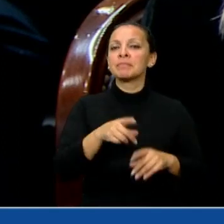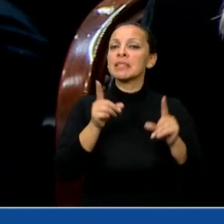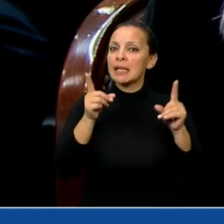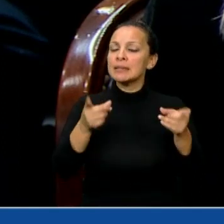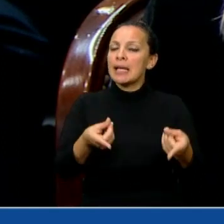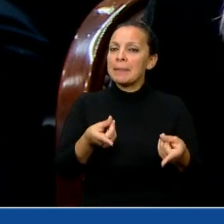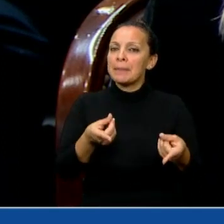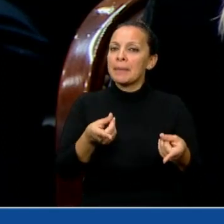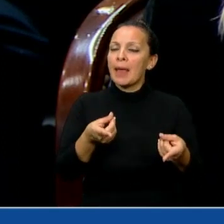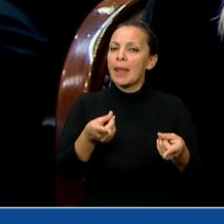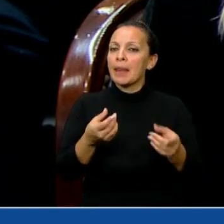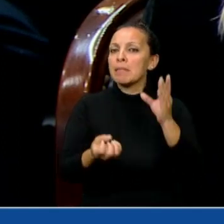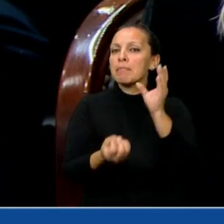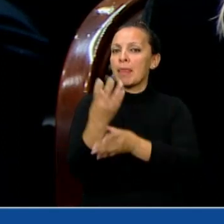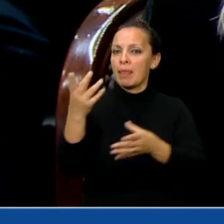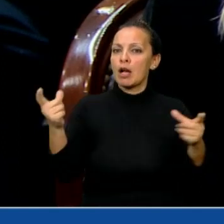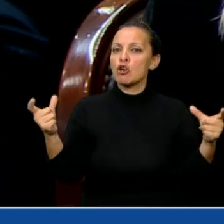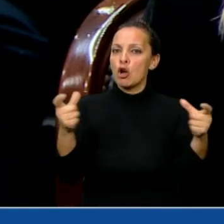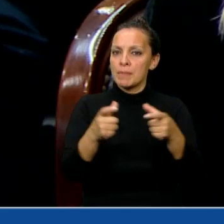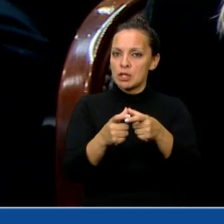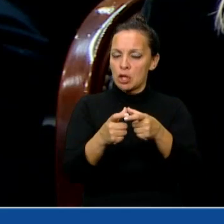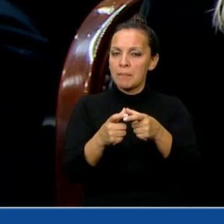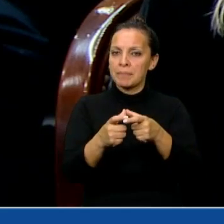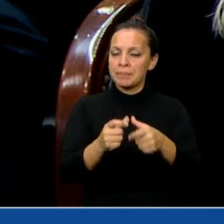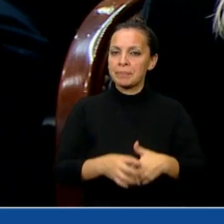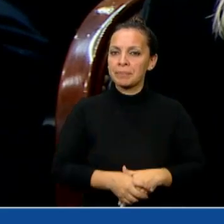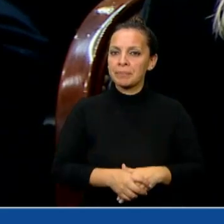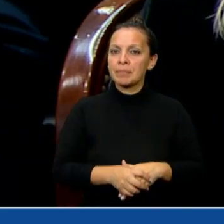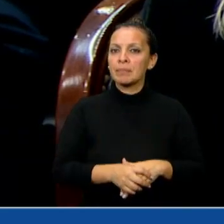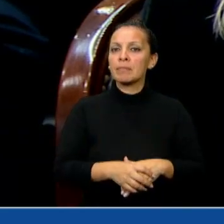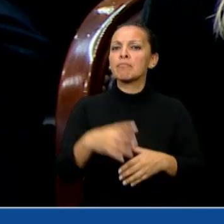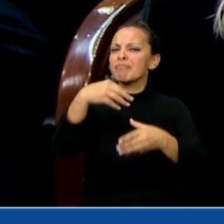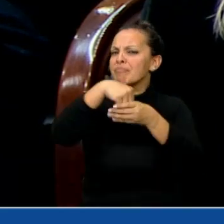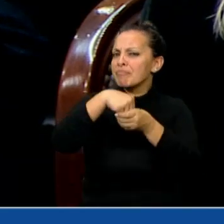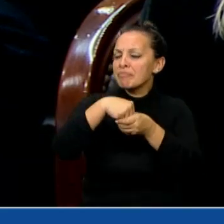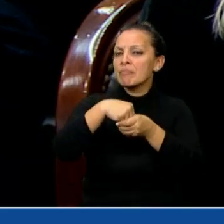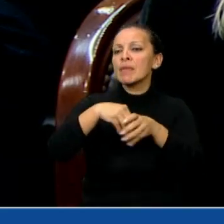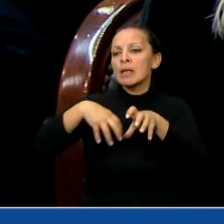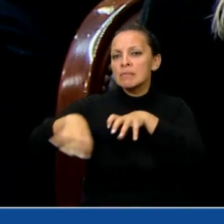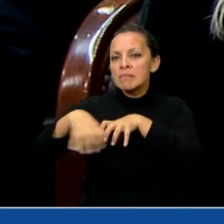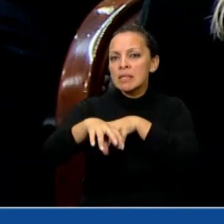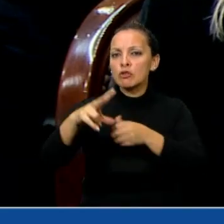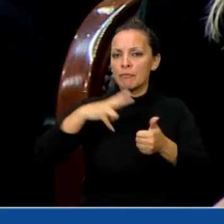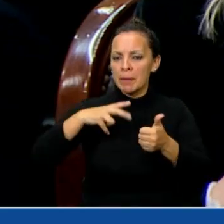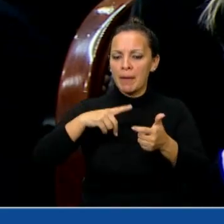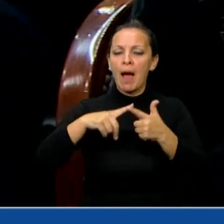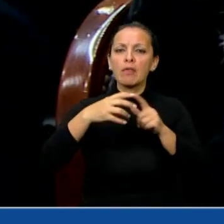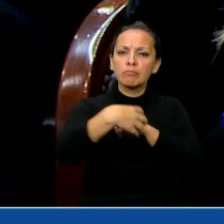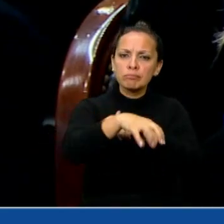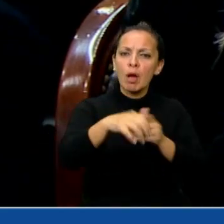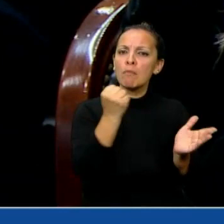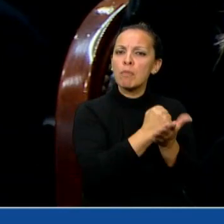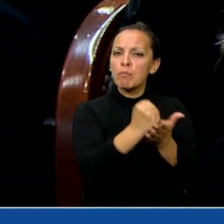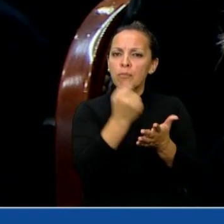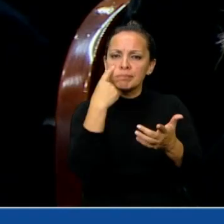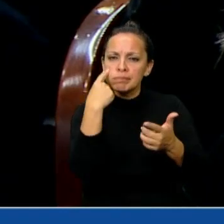se ha formado una comisión con el sector privado, con certificadores, con